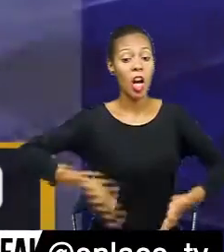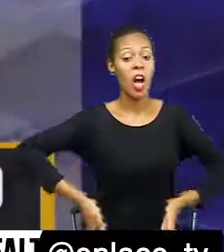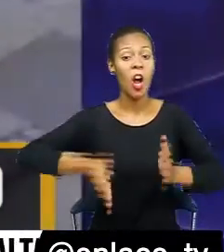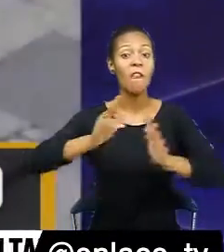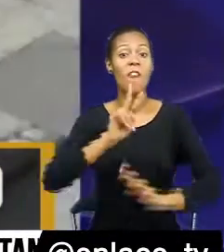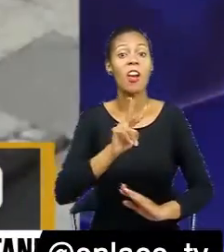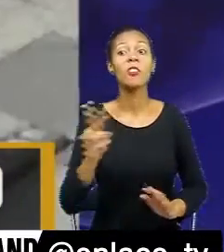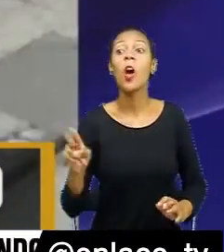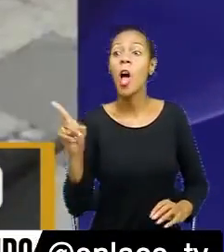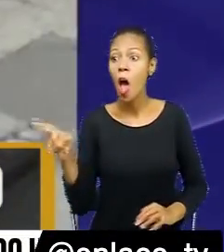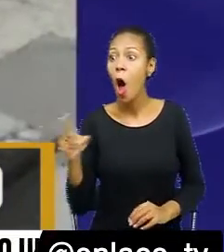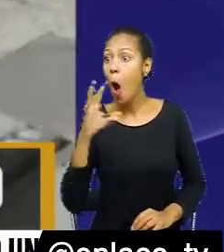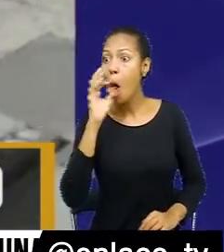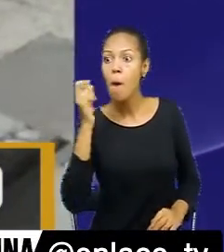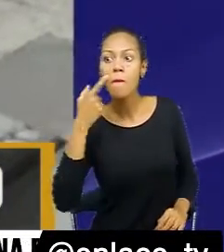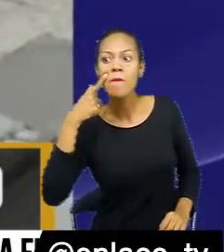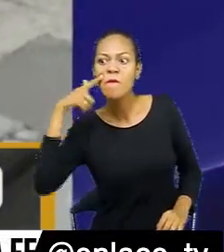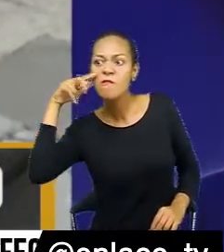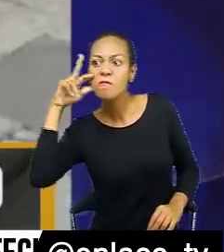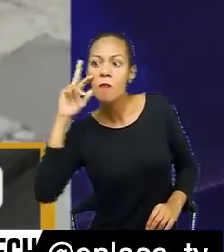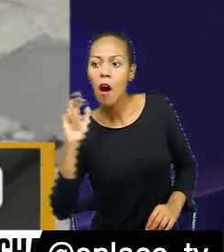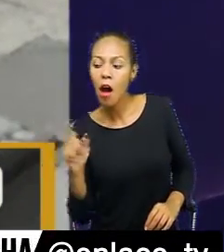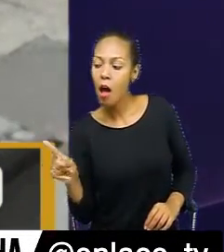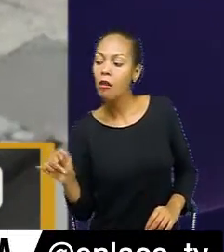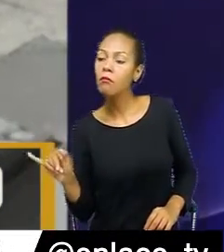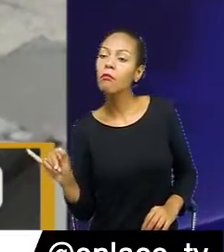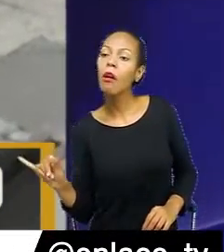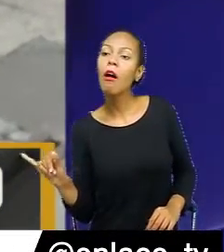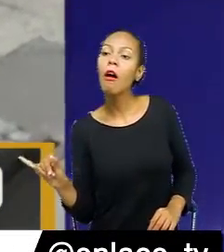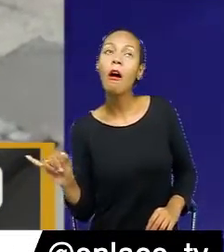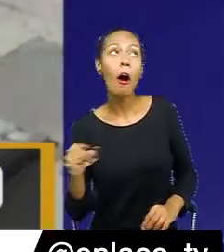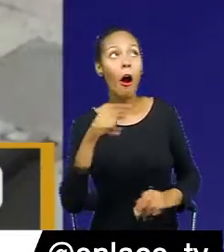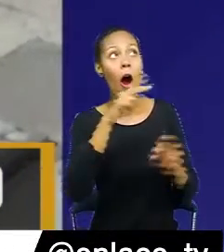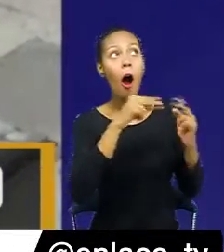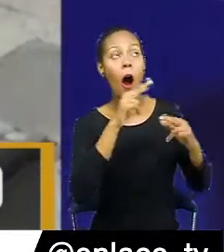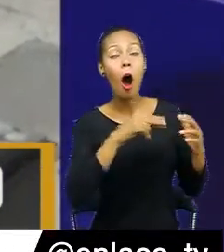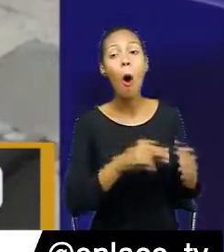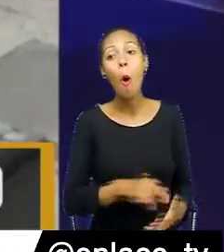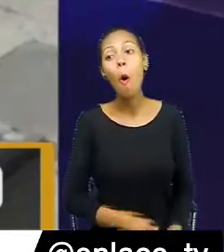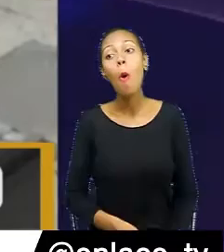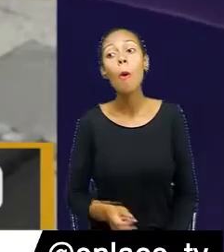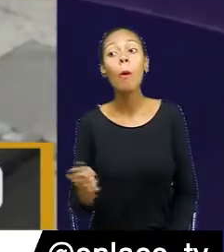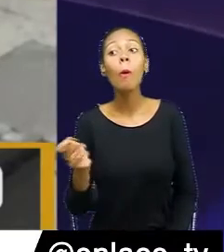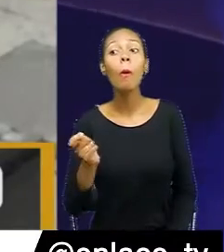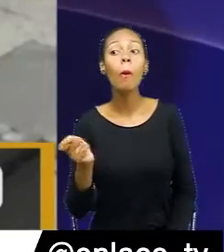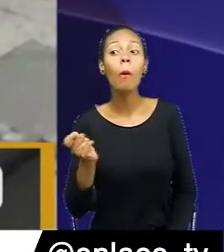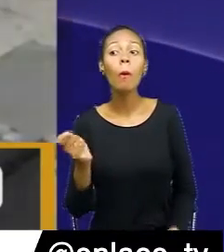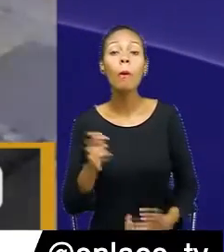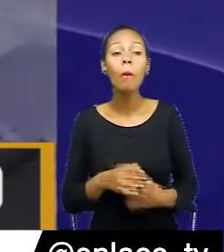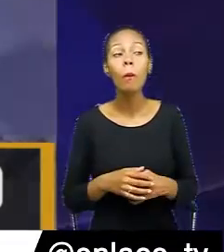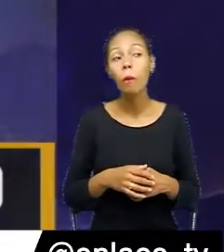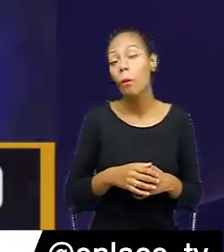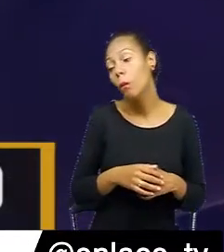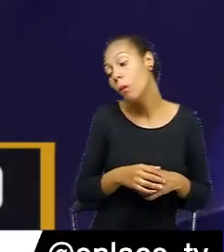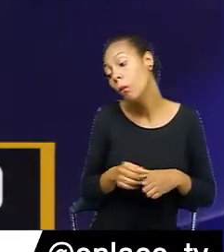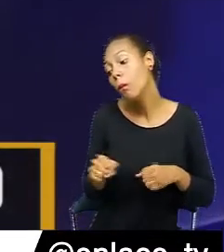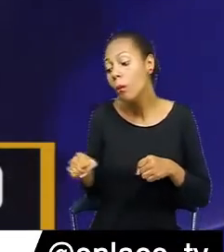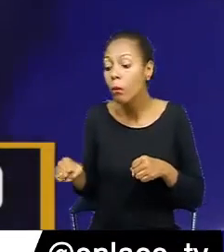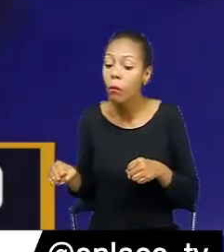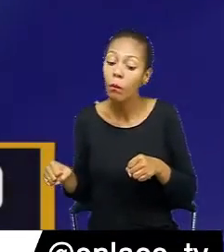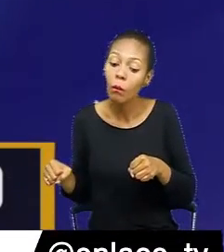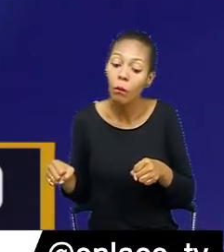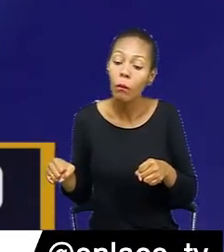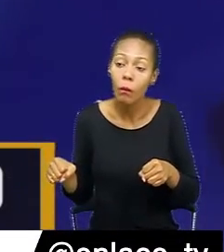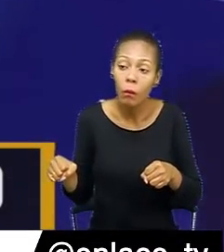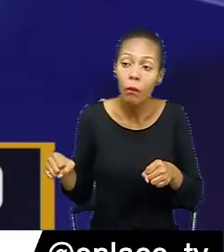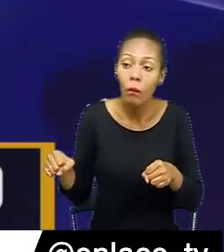el hombre aprovechó que el vehículo estaba parqueado en una obra de construcción por la Clínica Magdalena, la retiró a pie, siendo alcanzado por el propietario y